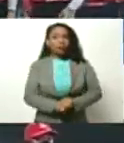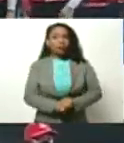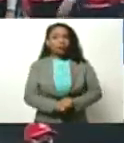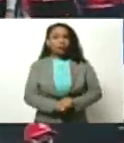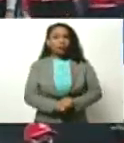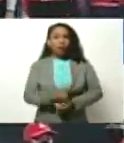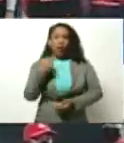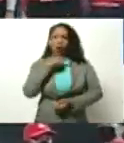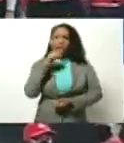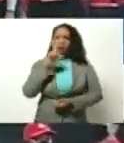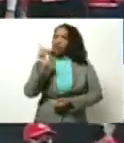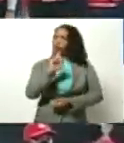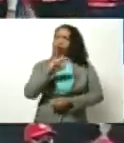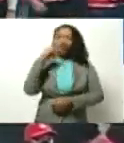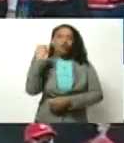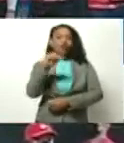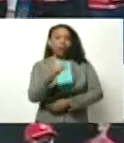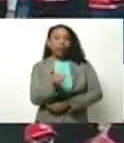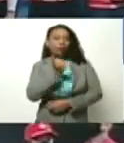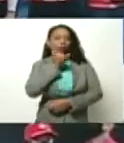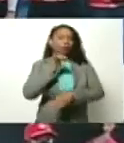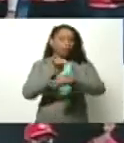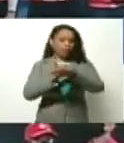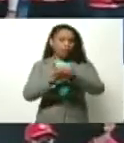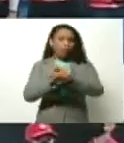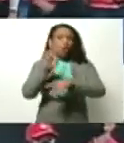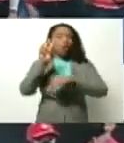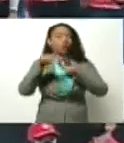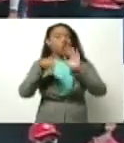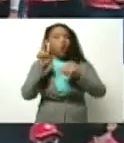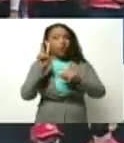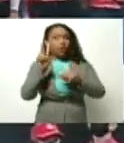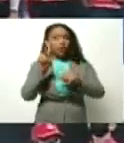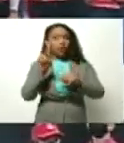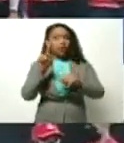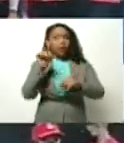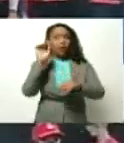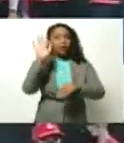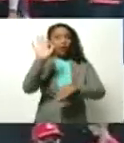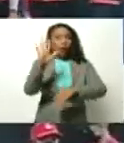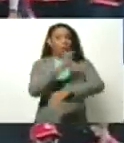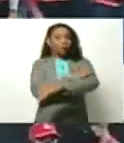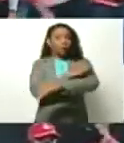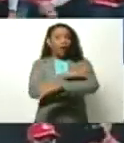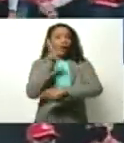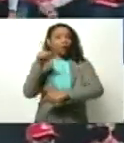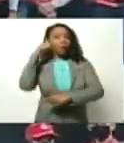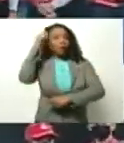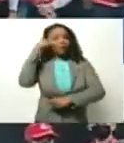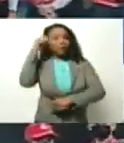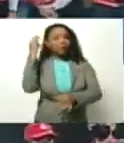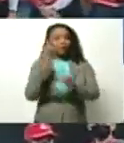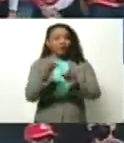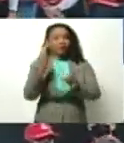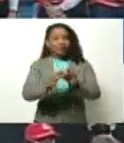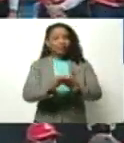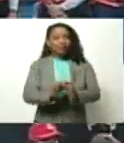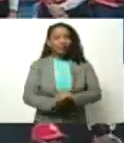no de noviembre Entonces es pascualido esto fue grabado en septiembre